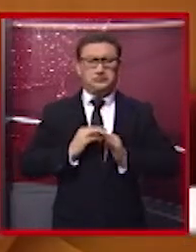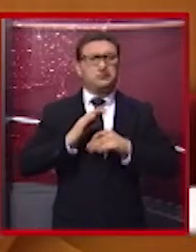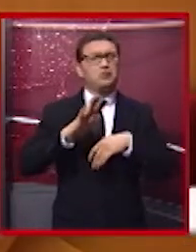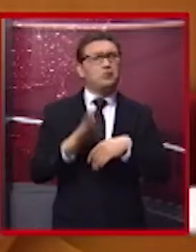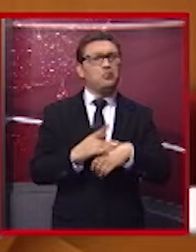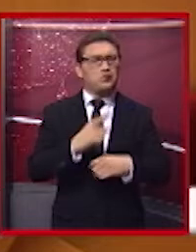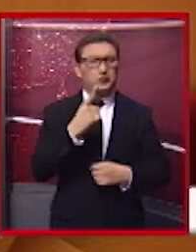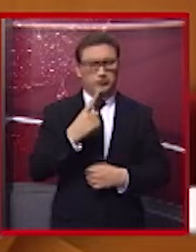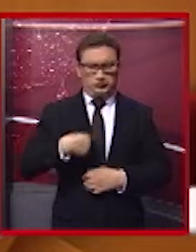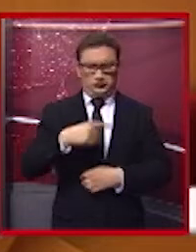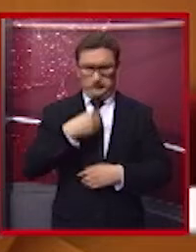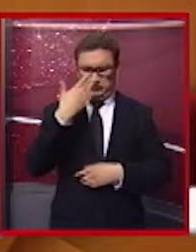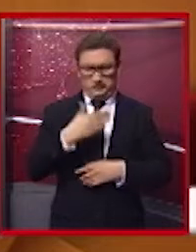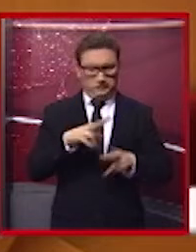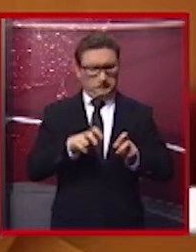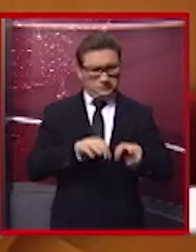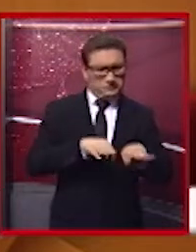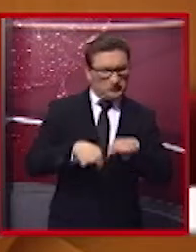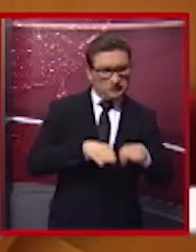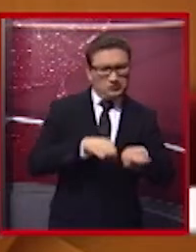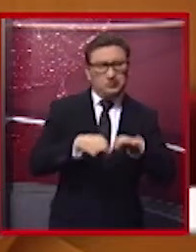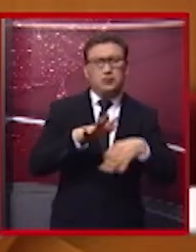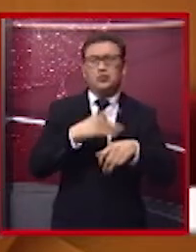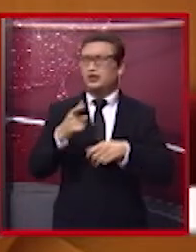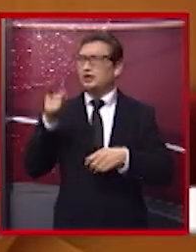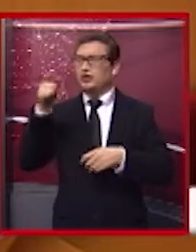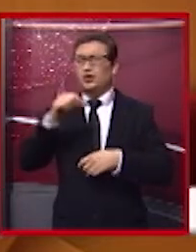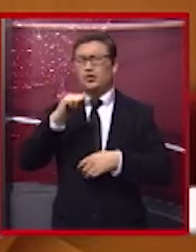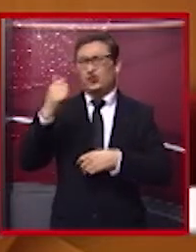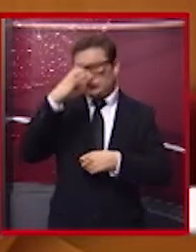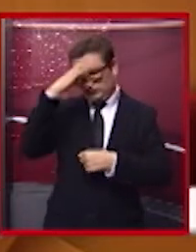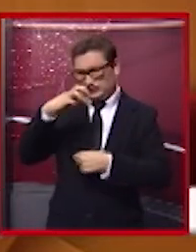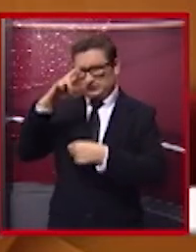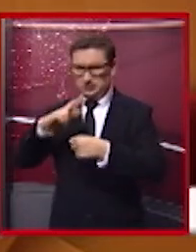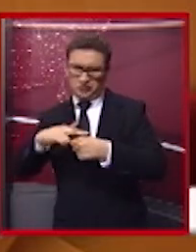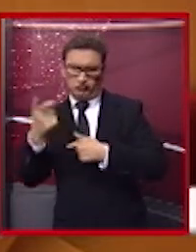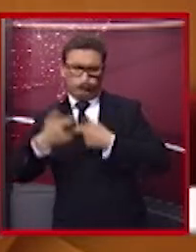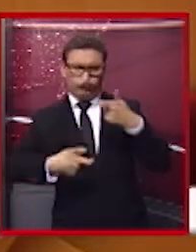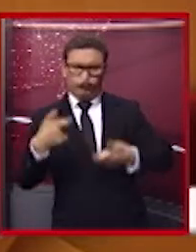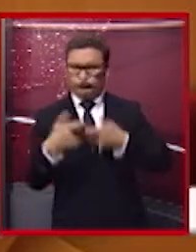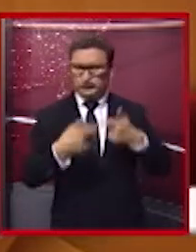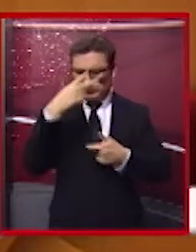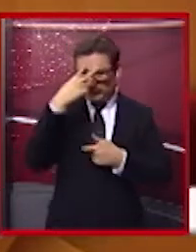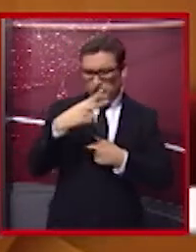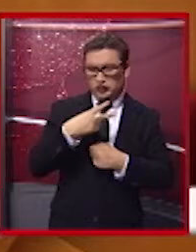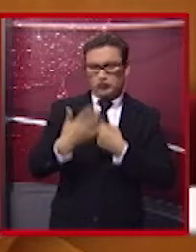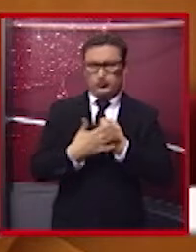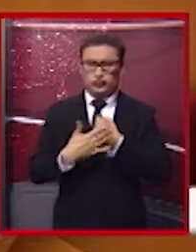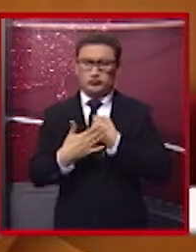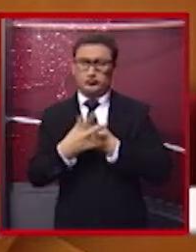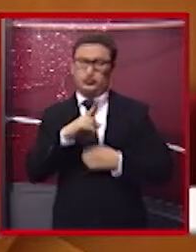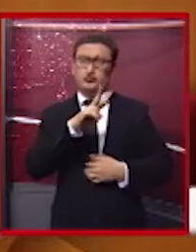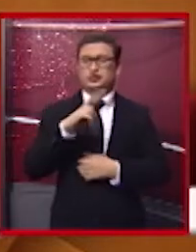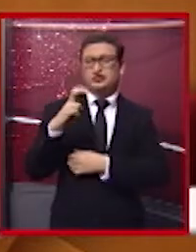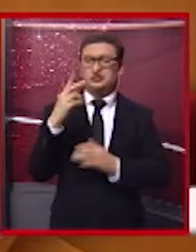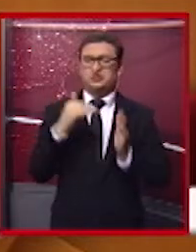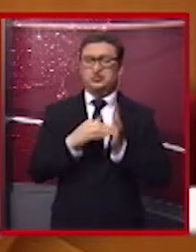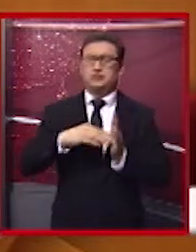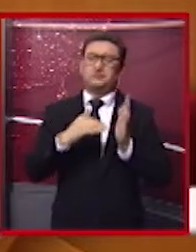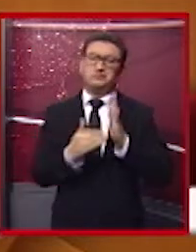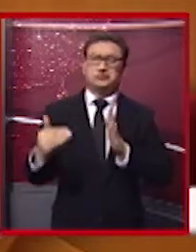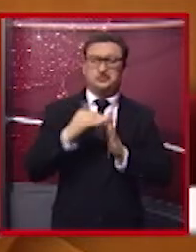neto de la aportación de trabajo, debido a la alta inversión extranjera directa, que en este sexenio va a llegar a $200,000 millones,